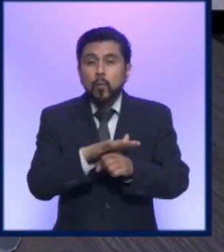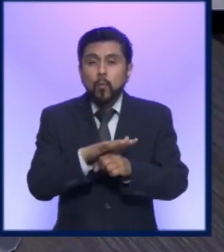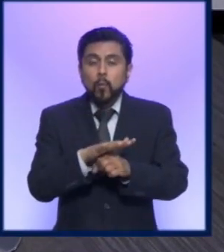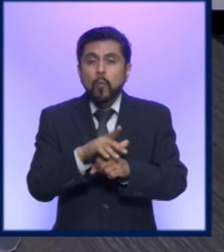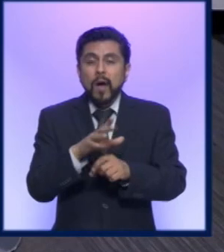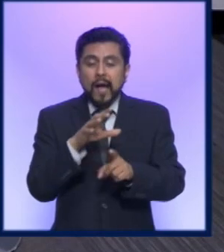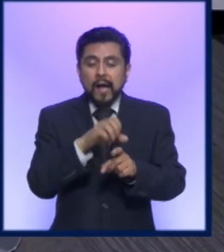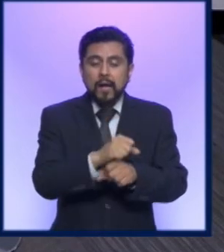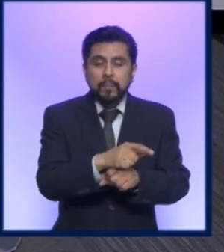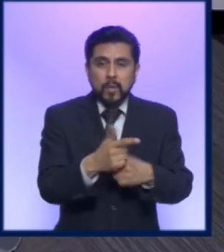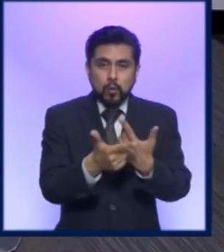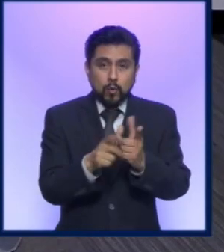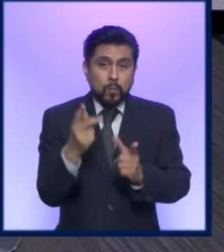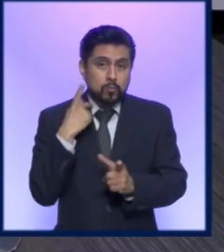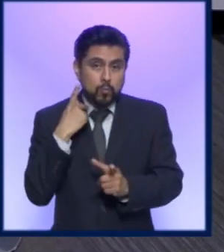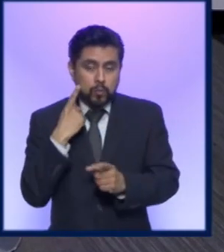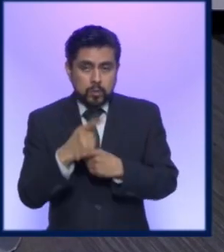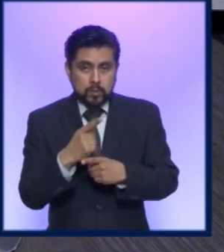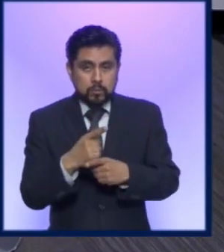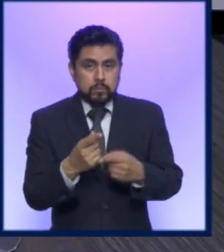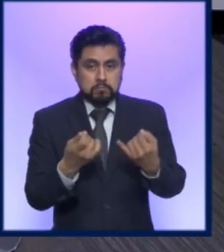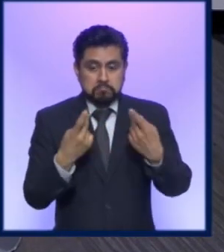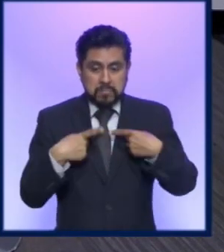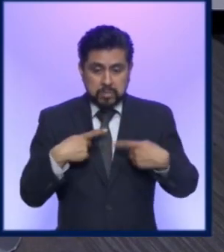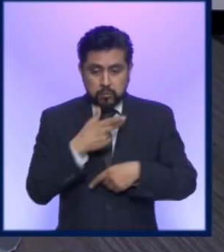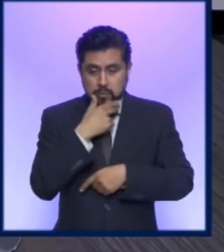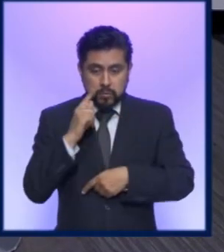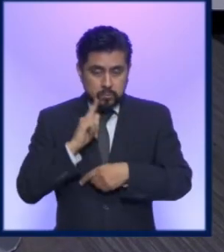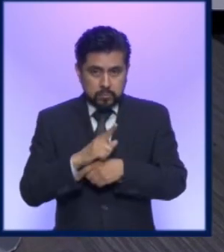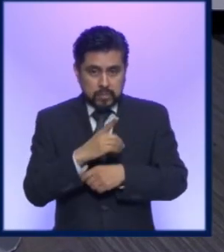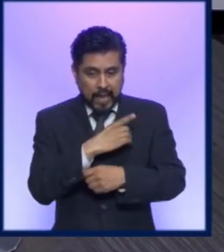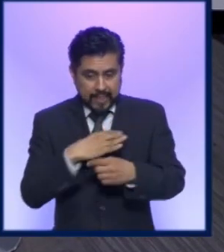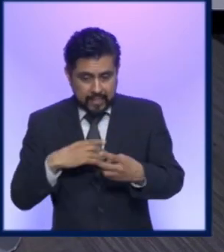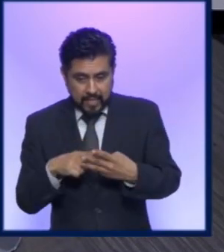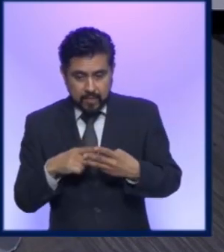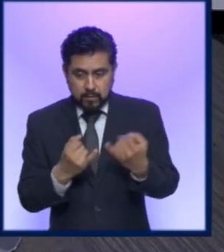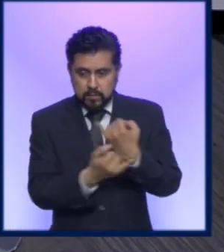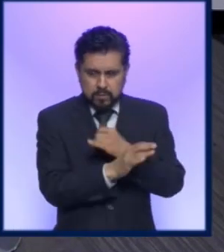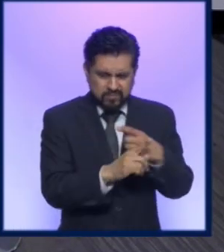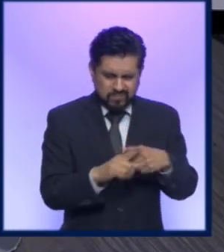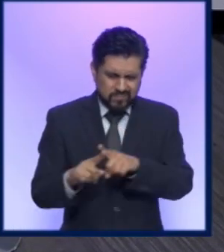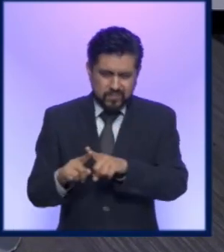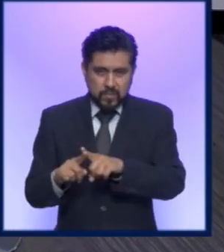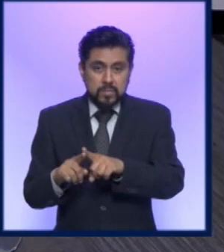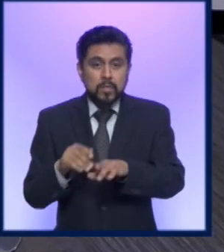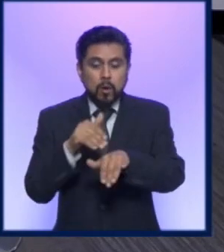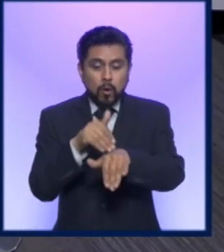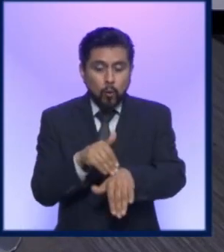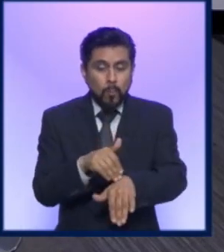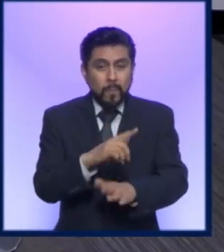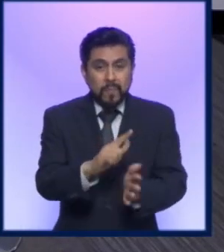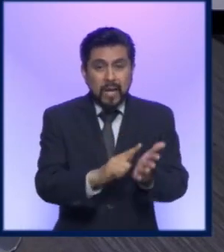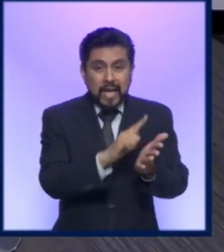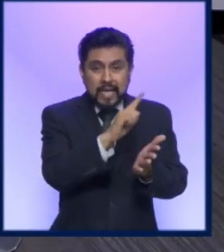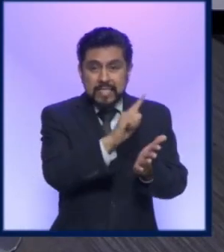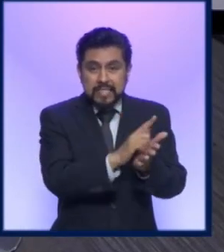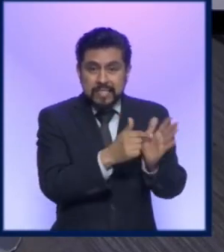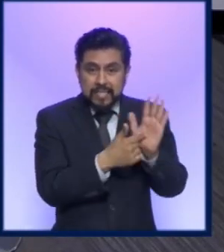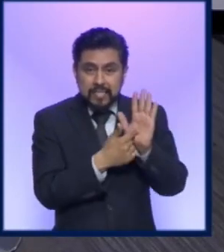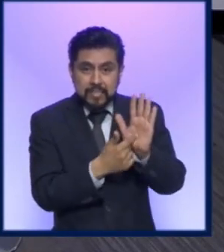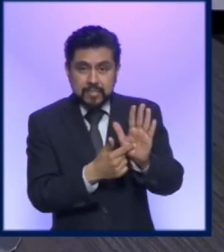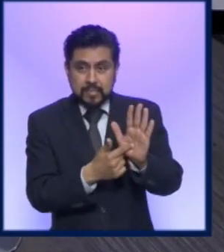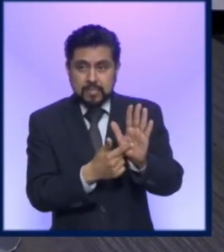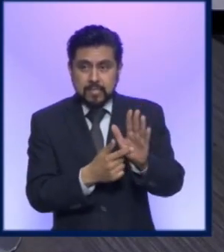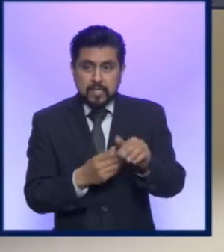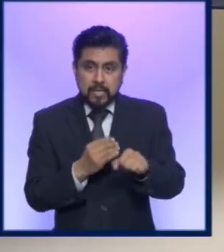la ciudadanía y partidos políticos cumplan totalmente con lo que prevé la ley en el sentido de que presenten sus